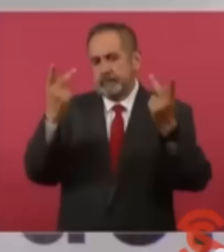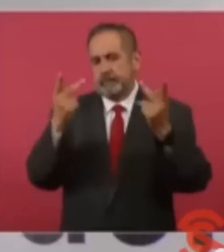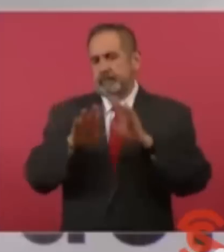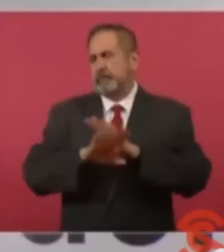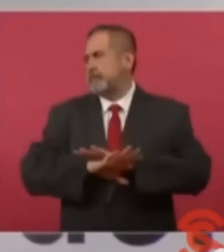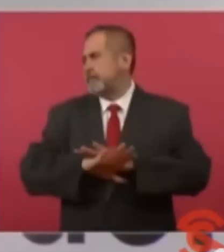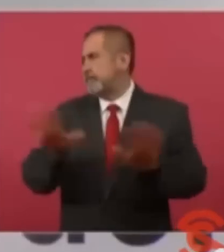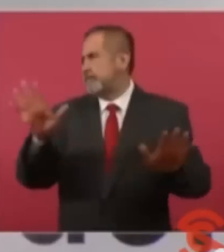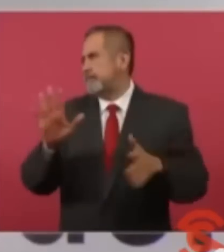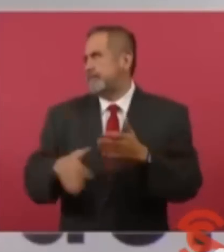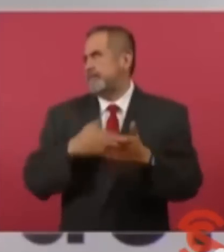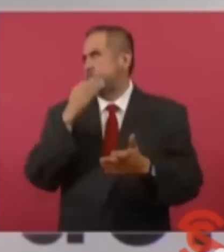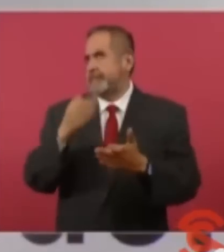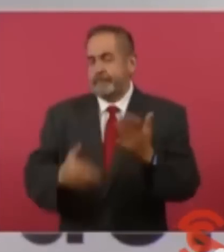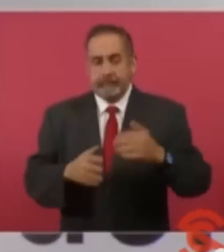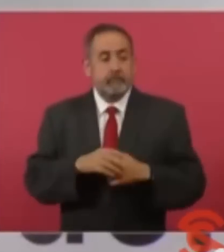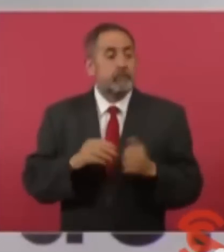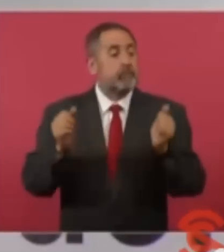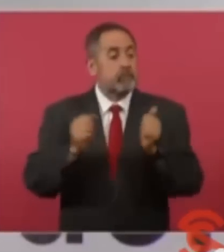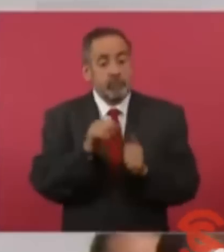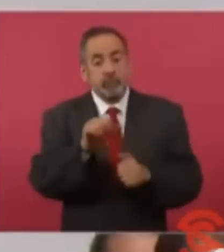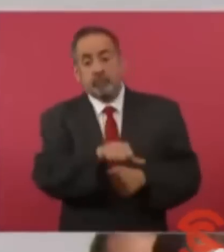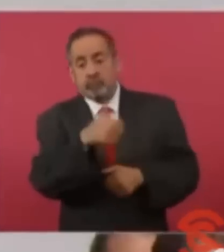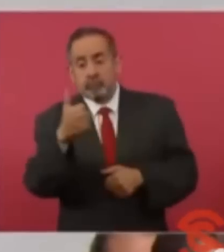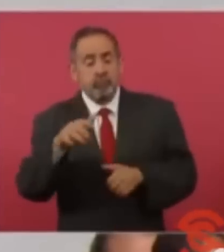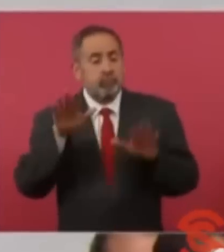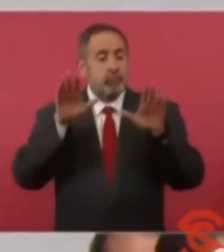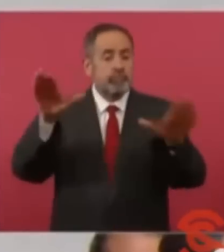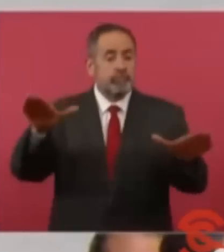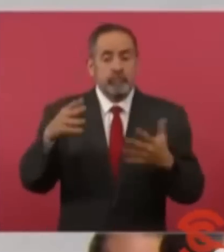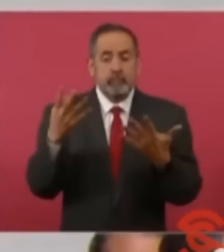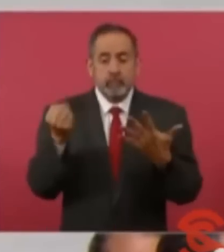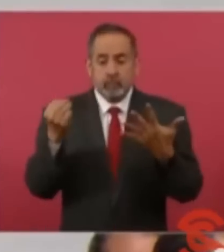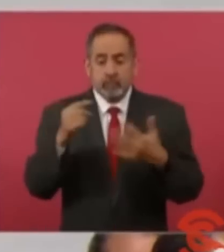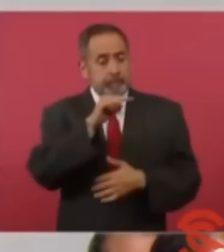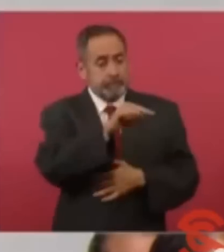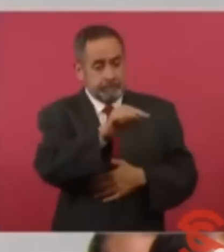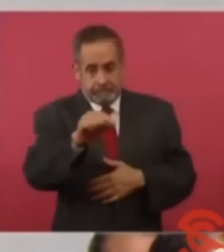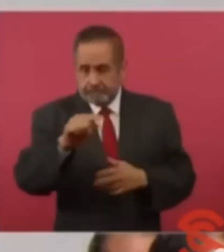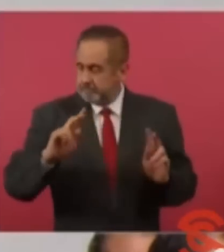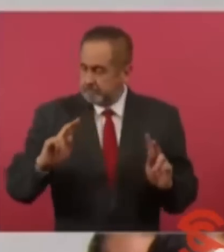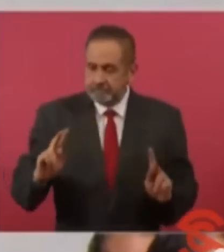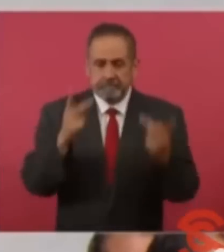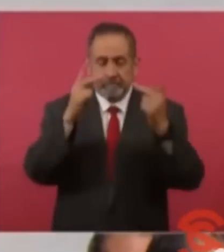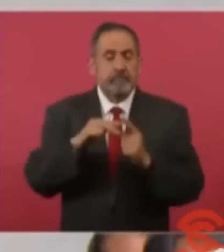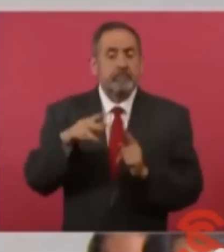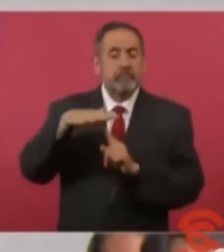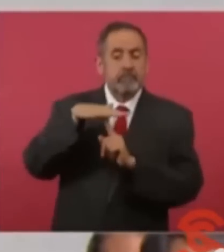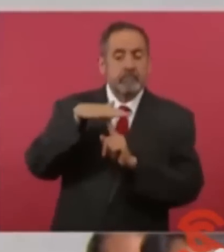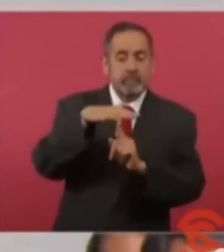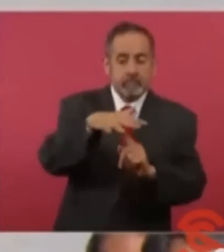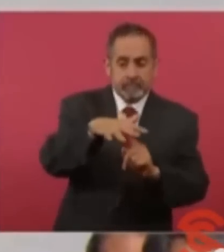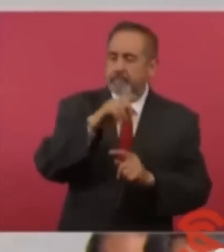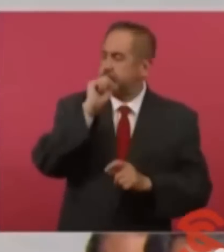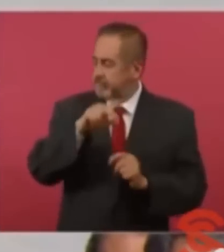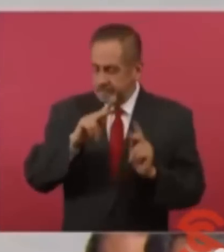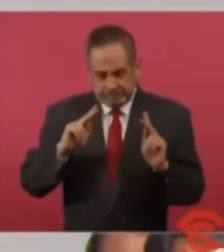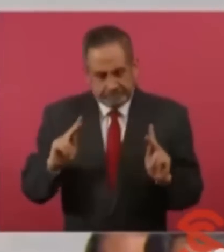y 9 aviones más, así como 5 helicópteros de uso